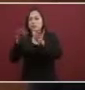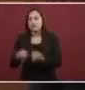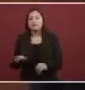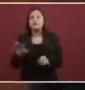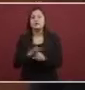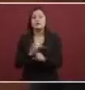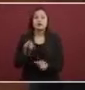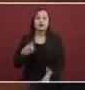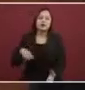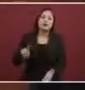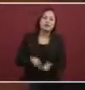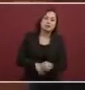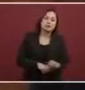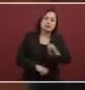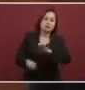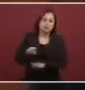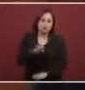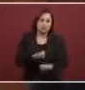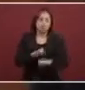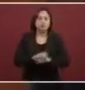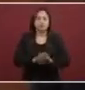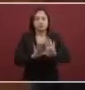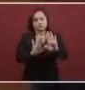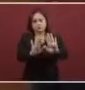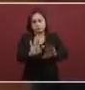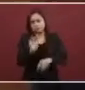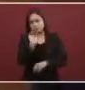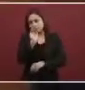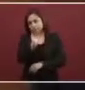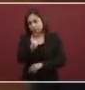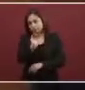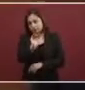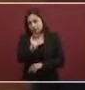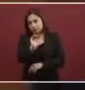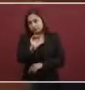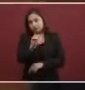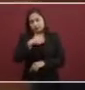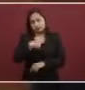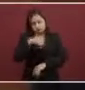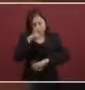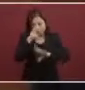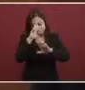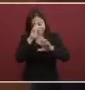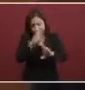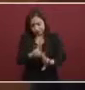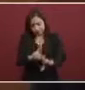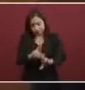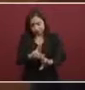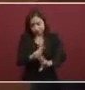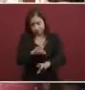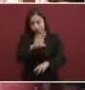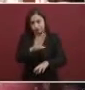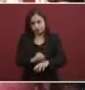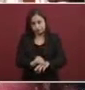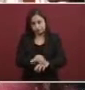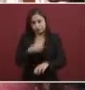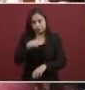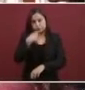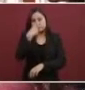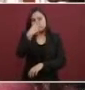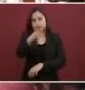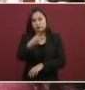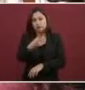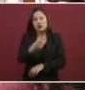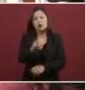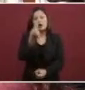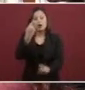esas empresas. Pues déjeme decirle, como usted mismo dice, que con todo respeto, algunos de sus colaboradores no